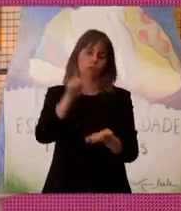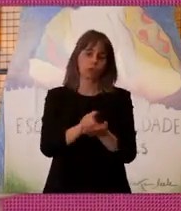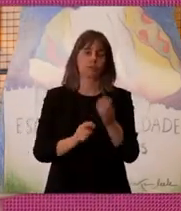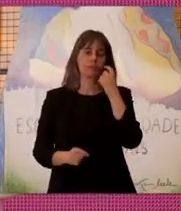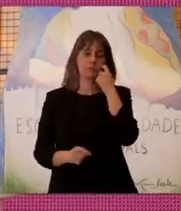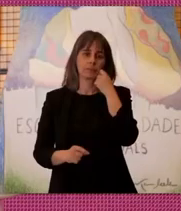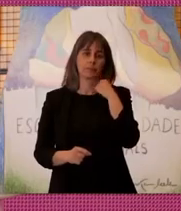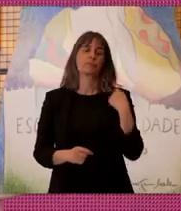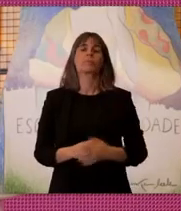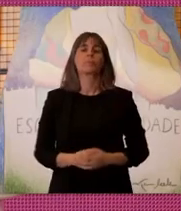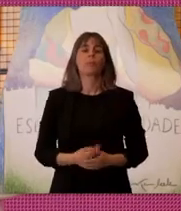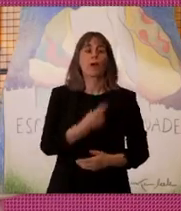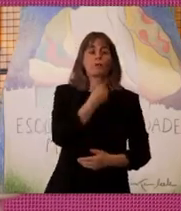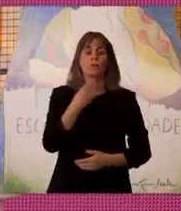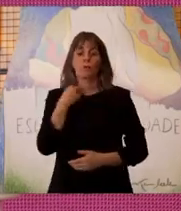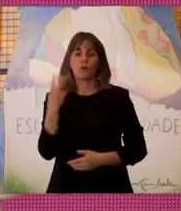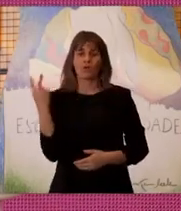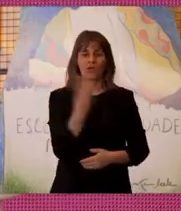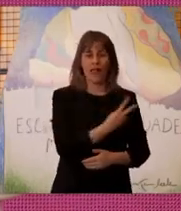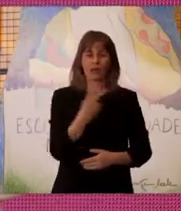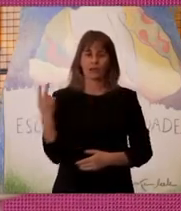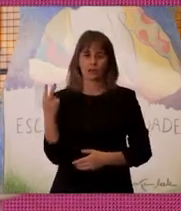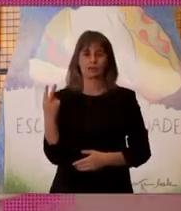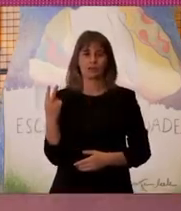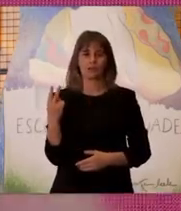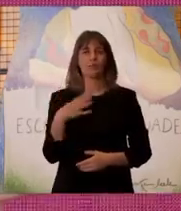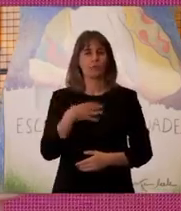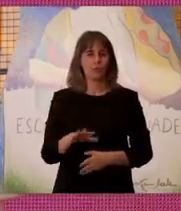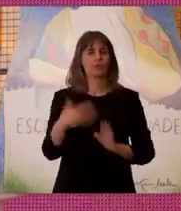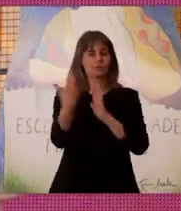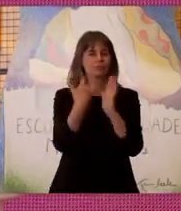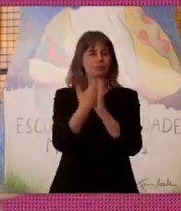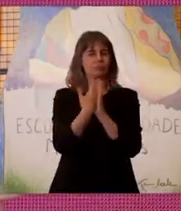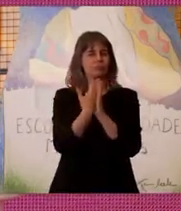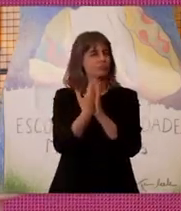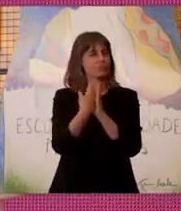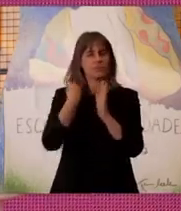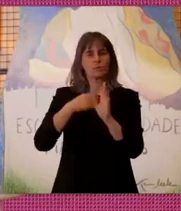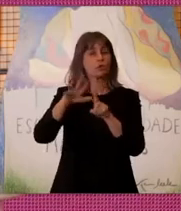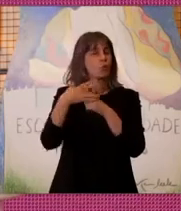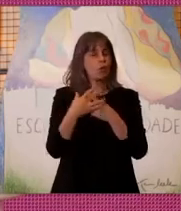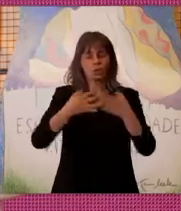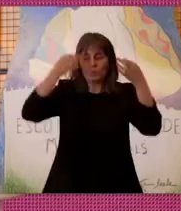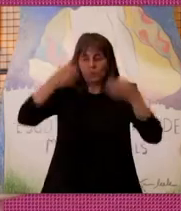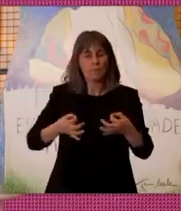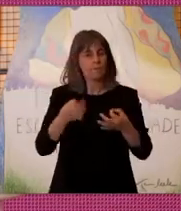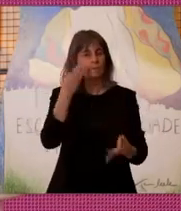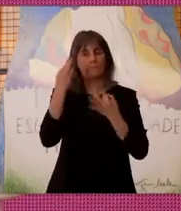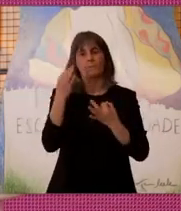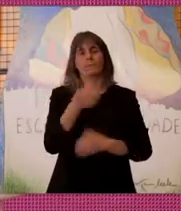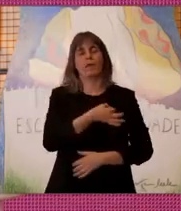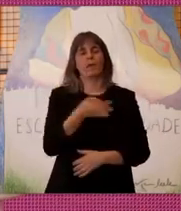estas duas voces Yo creo que es en dúbida pueden ofrecernos una radiografía perfecta no sobre